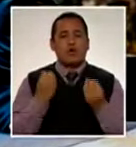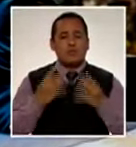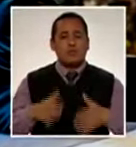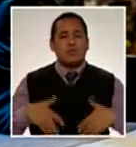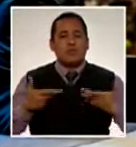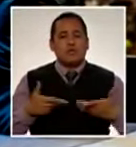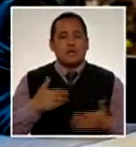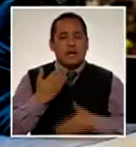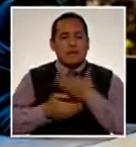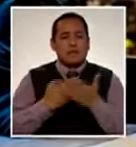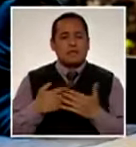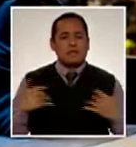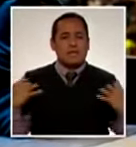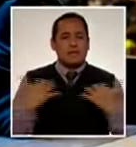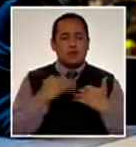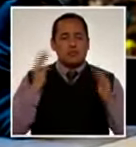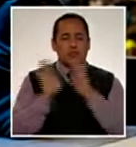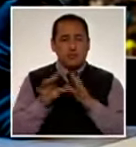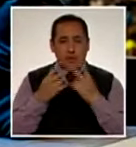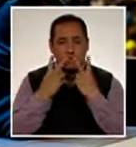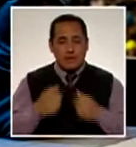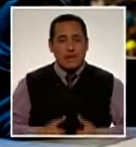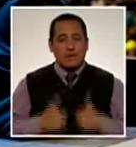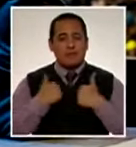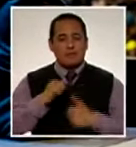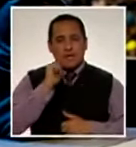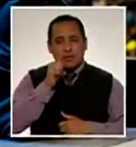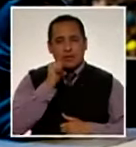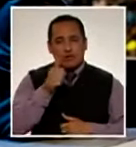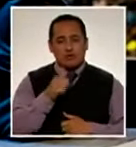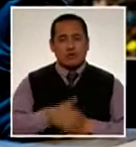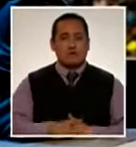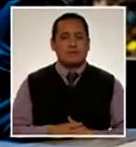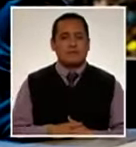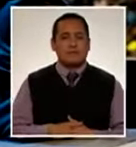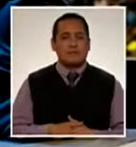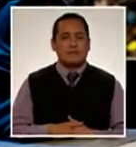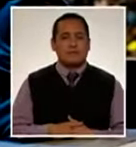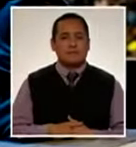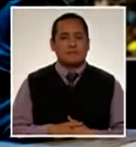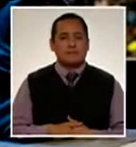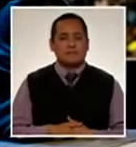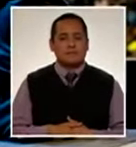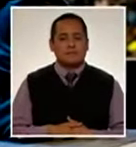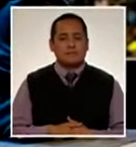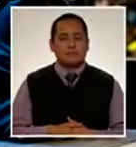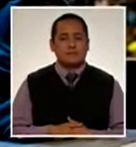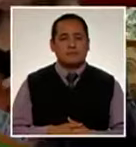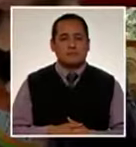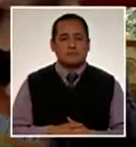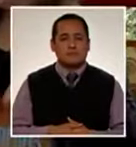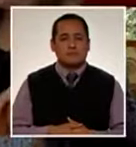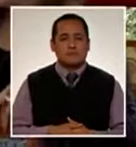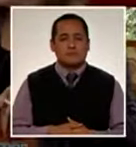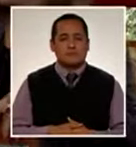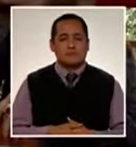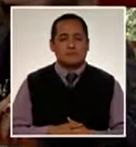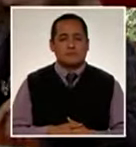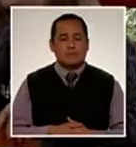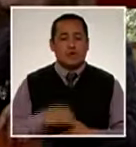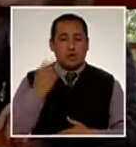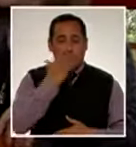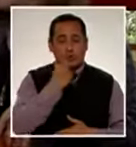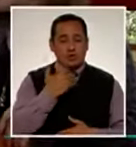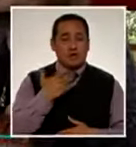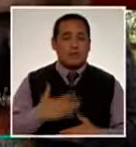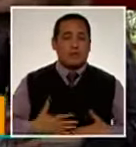saben cómo salir de ese temor de afrontar la vida diaria. The beautiful thing about my life is knowing that there